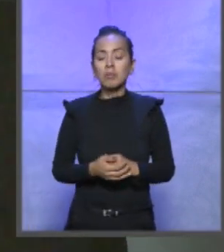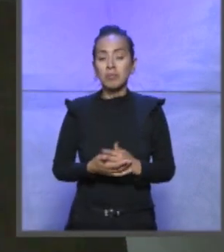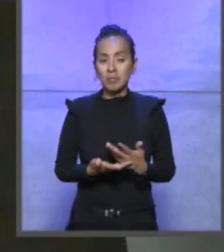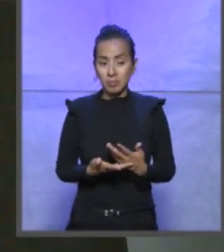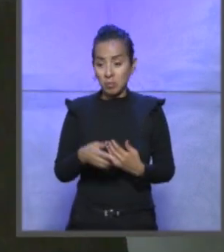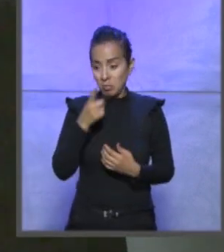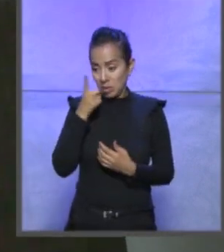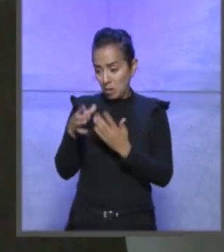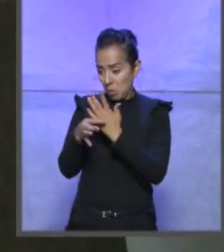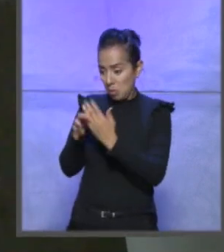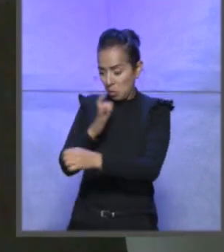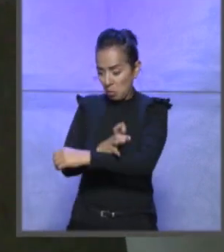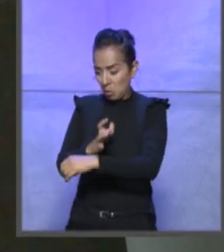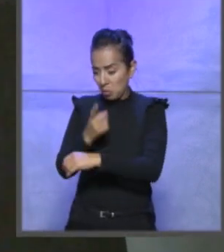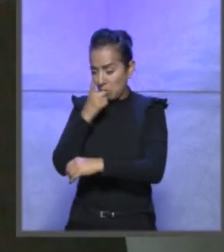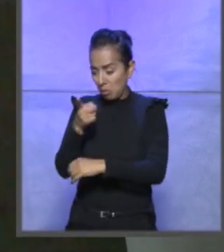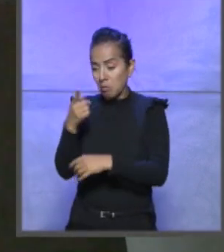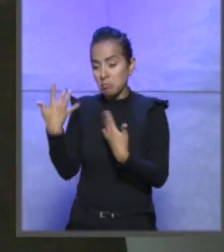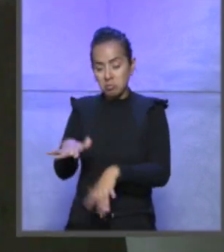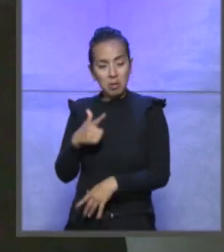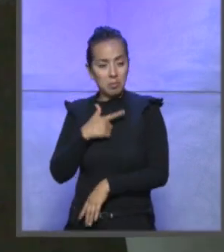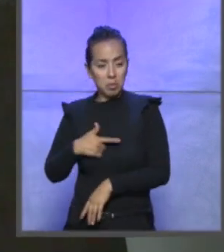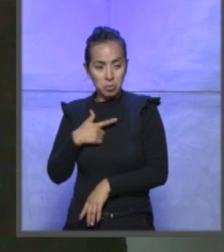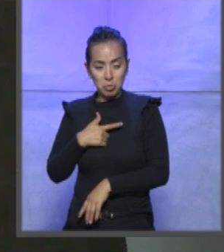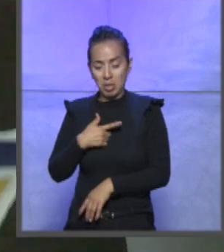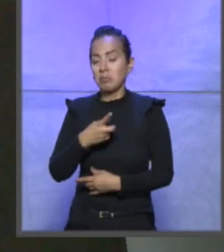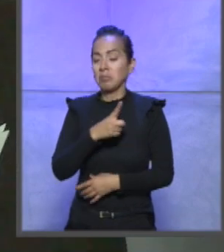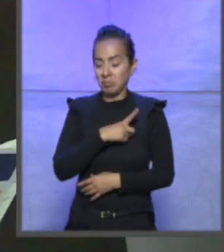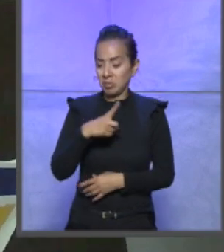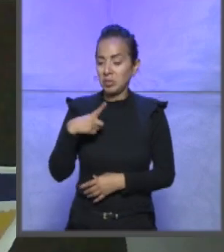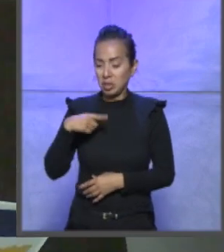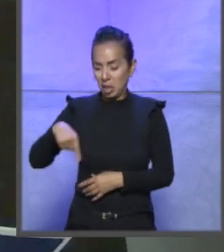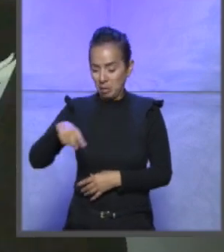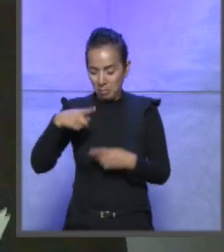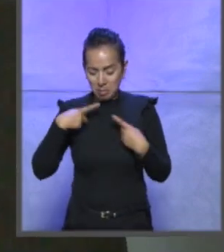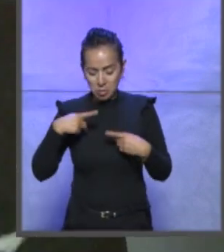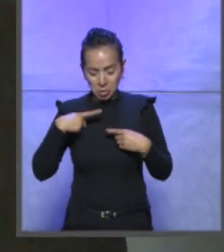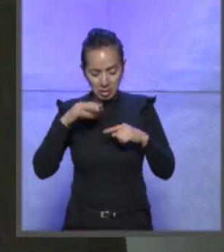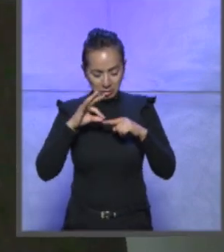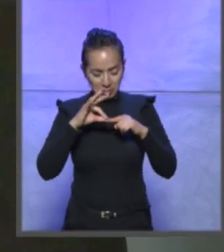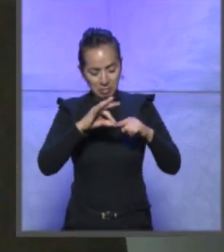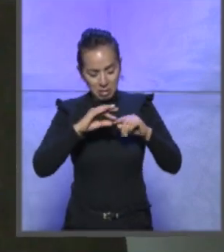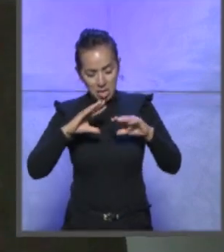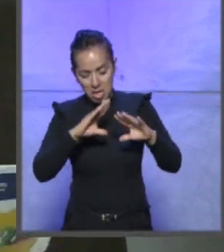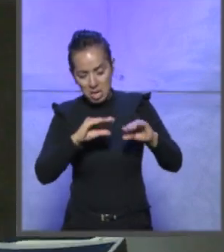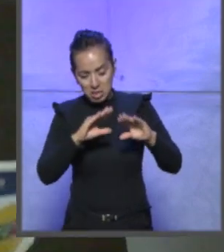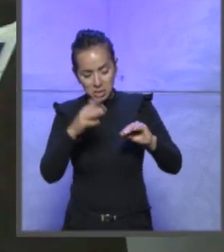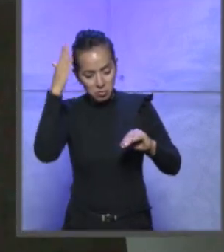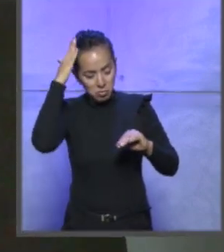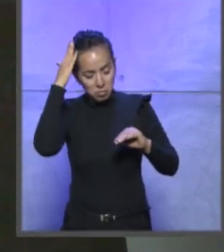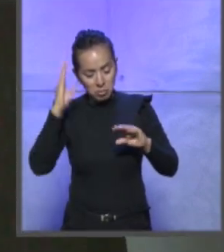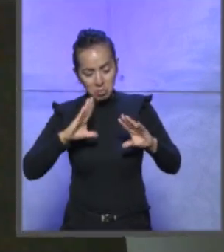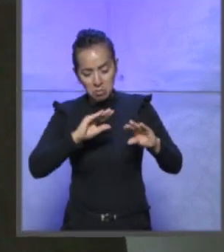aquí debe, como comentaba mi compañero, me gustó mucho esa mención que hizo, debe de tener personas que los guíen realmente, que debe de